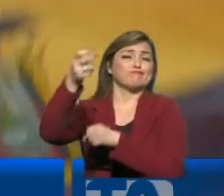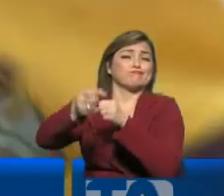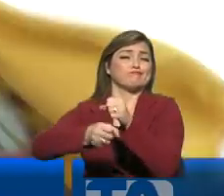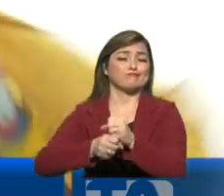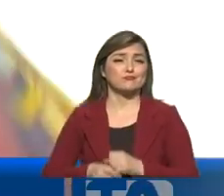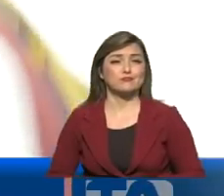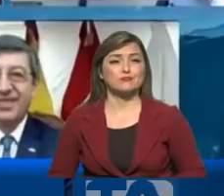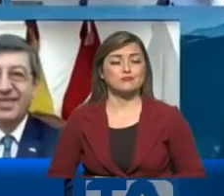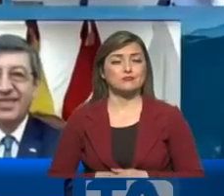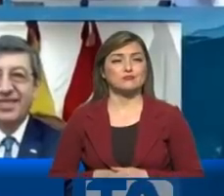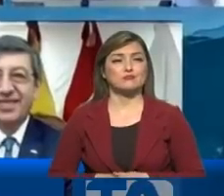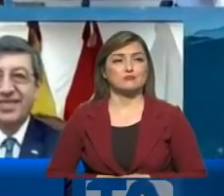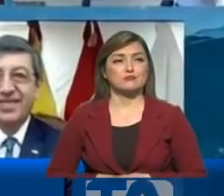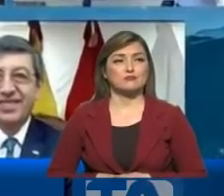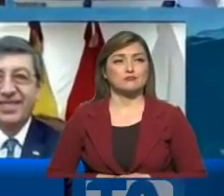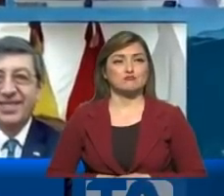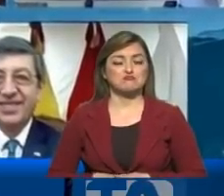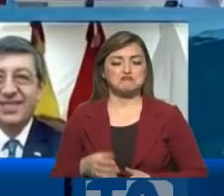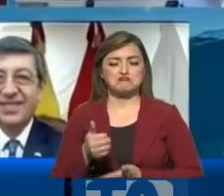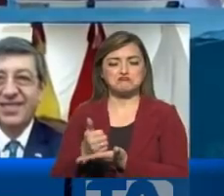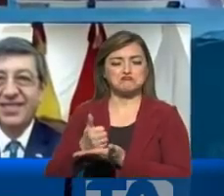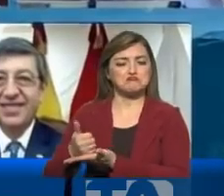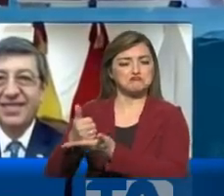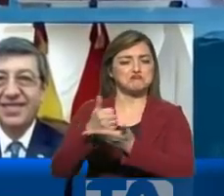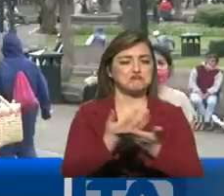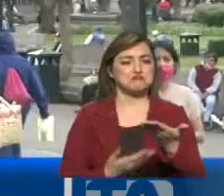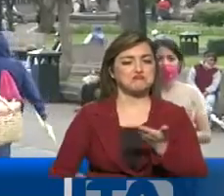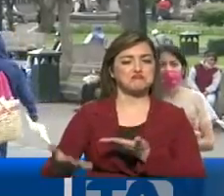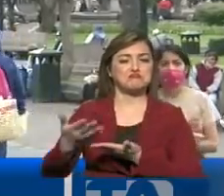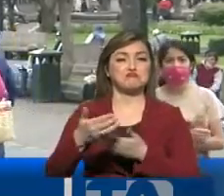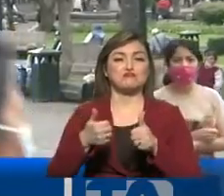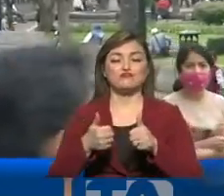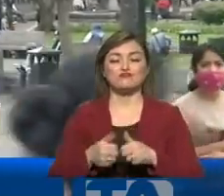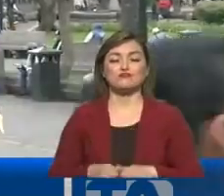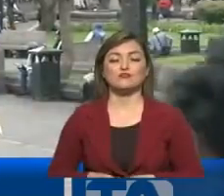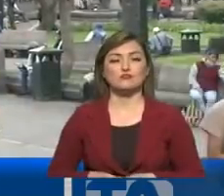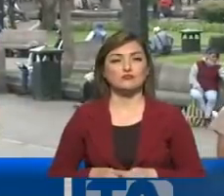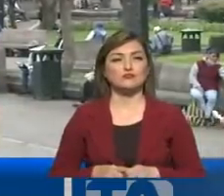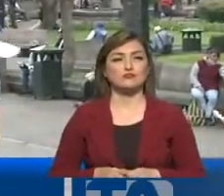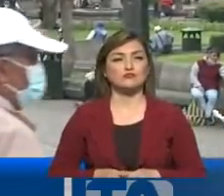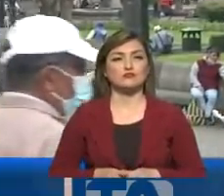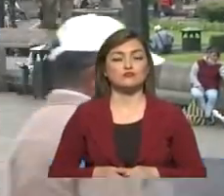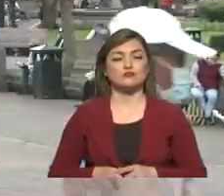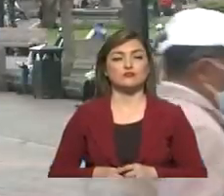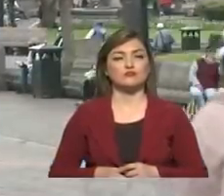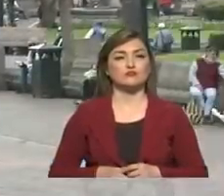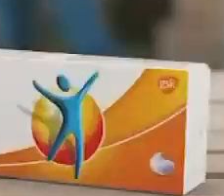que ha sido de mutuo provecho para los países miembros. En Quito, Freddy Paredes, 24 horas.